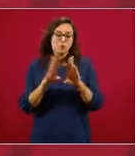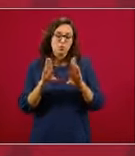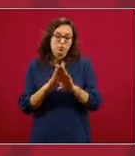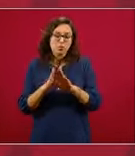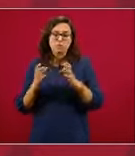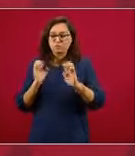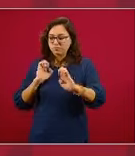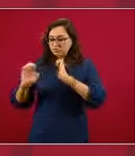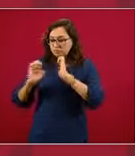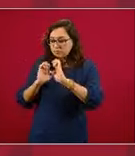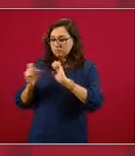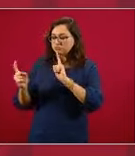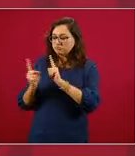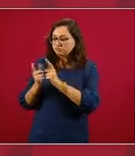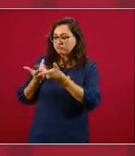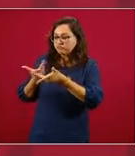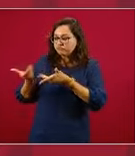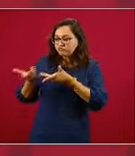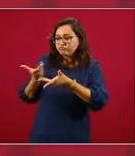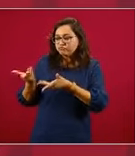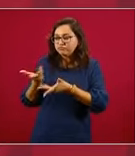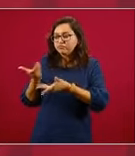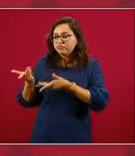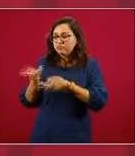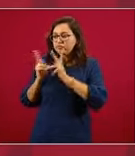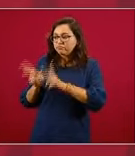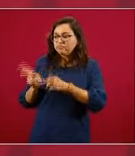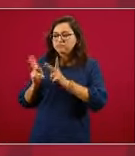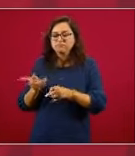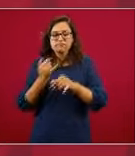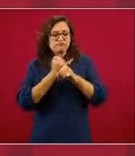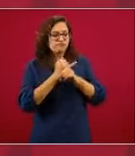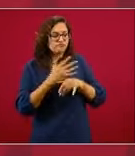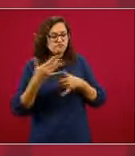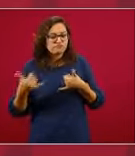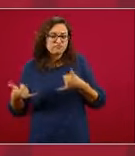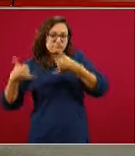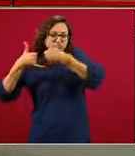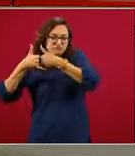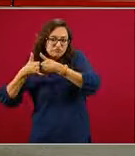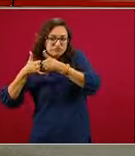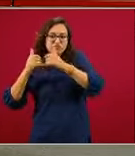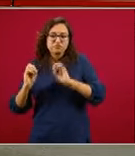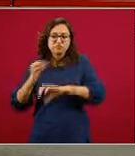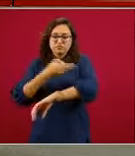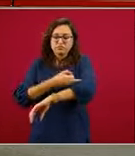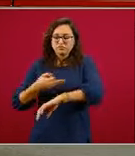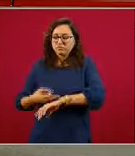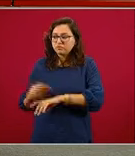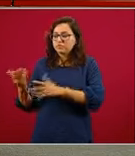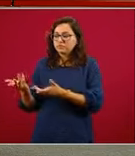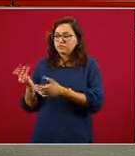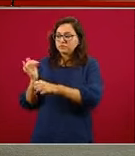mientras nosotros vamos obteniendo información sobre el paciente telefónicamente o a través de un familiar,